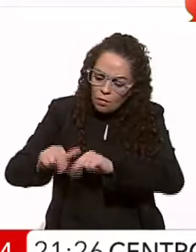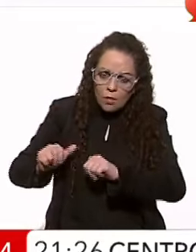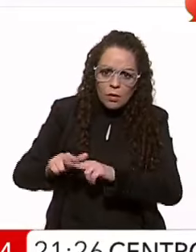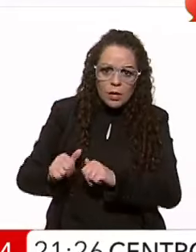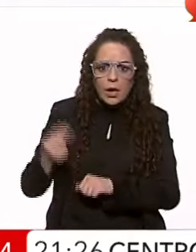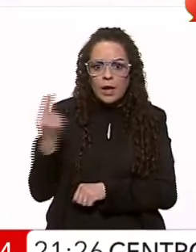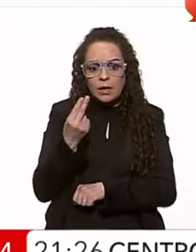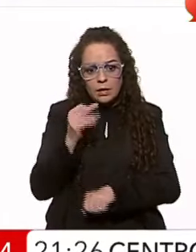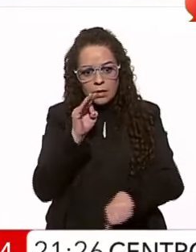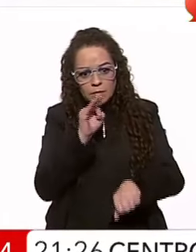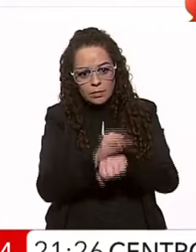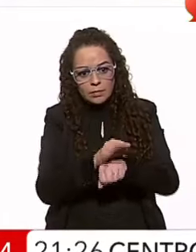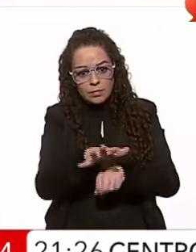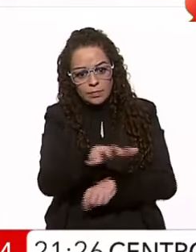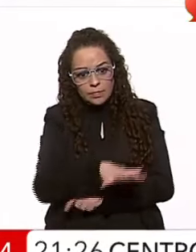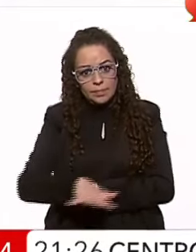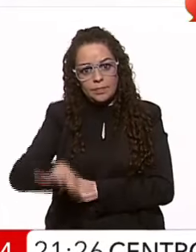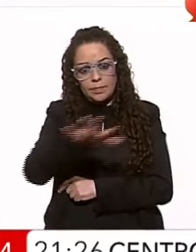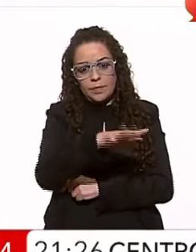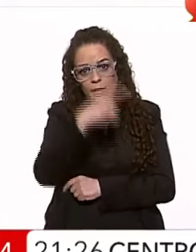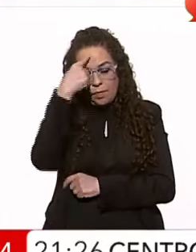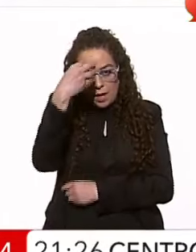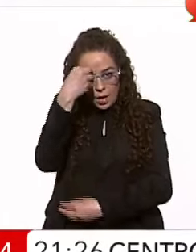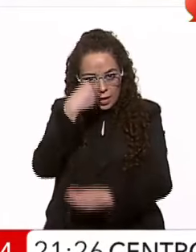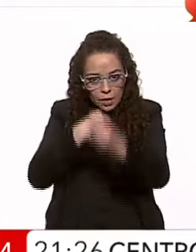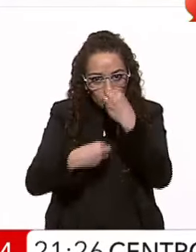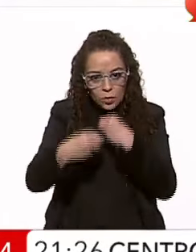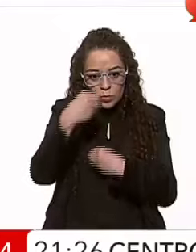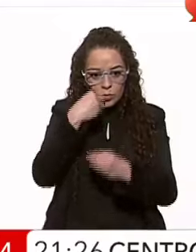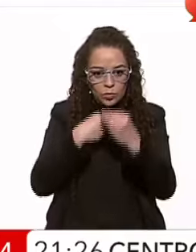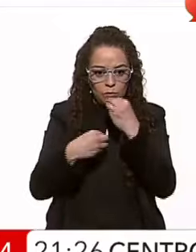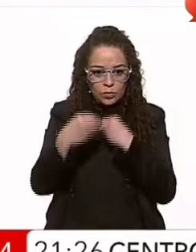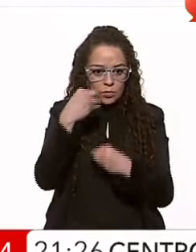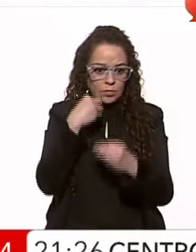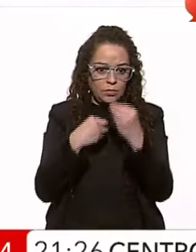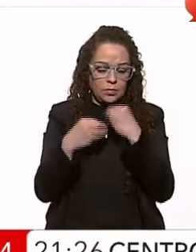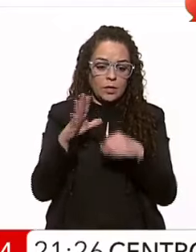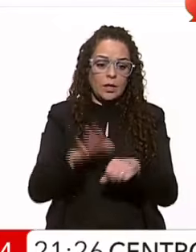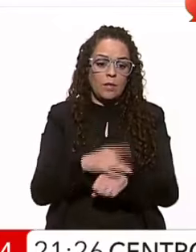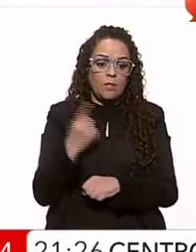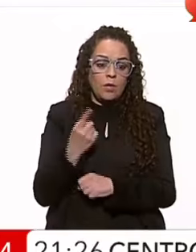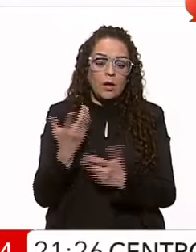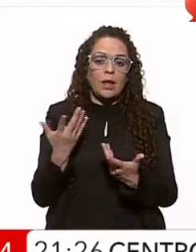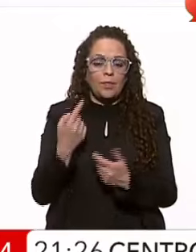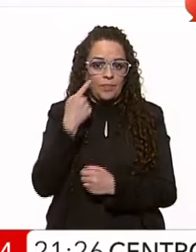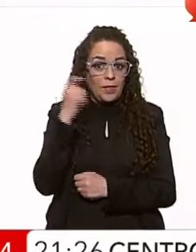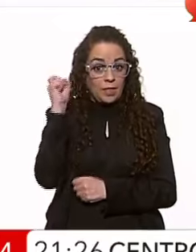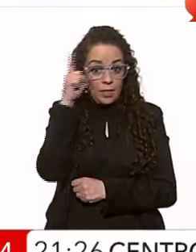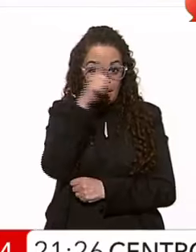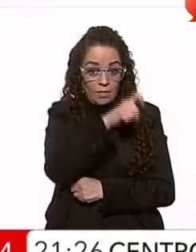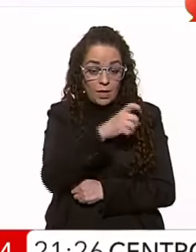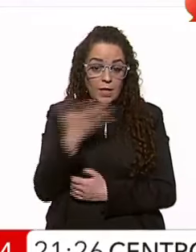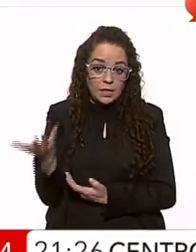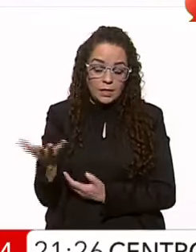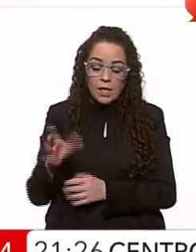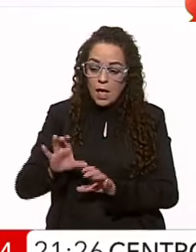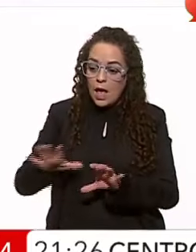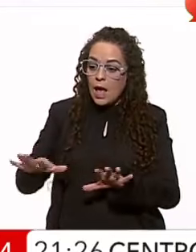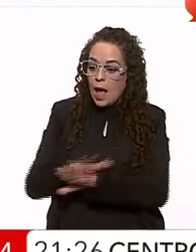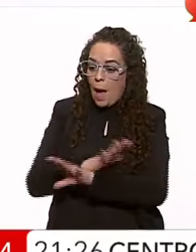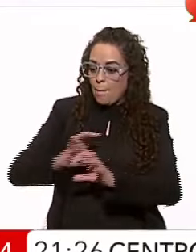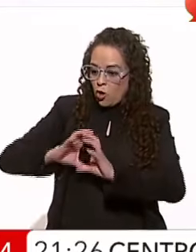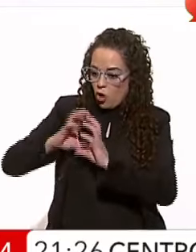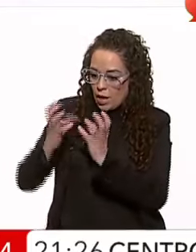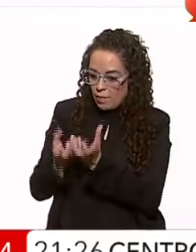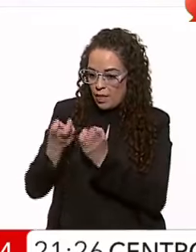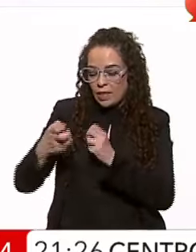una soberanía alimentaria que además se da en un contexto de cambio climático, donde hay una necesidad de replantear